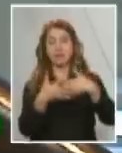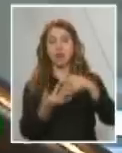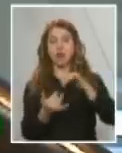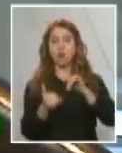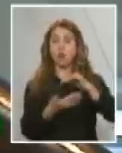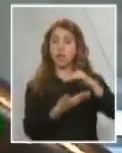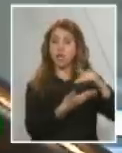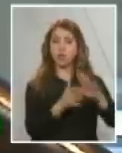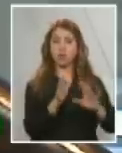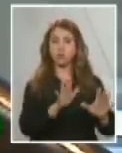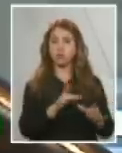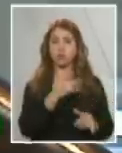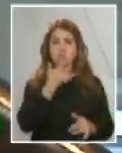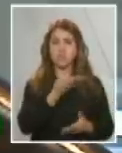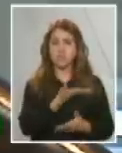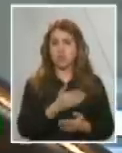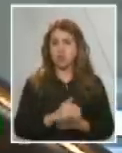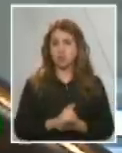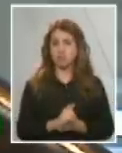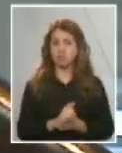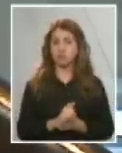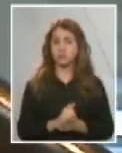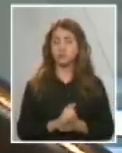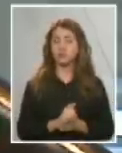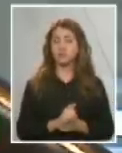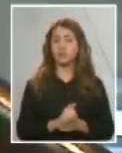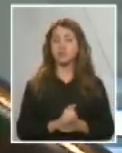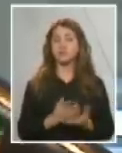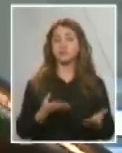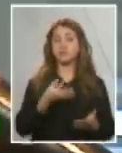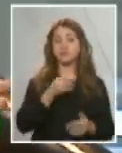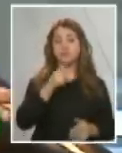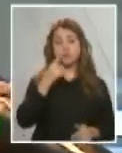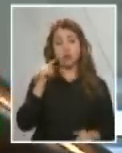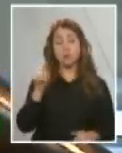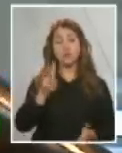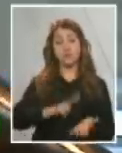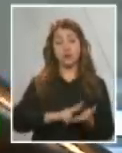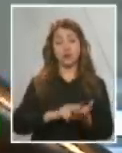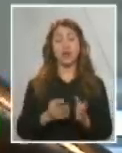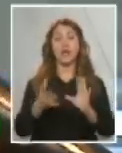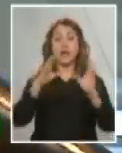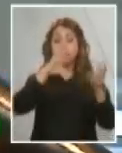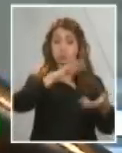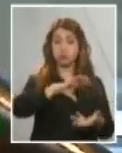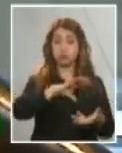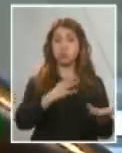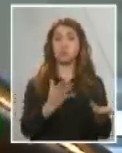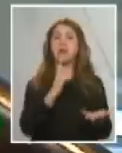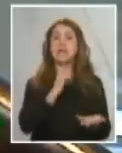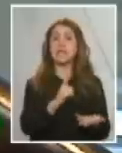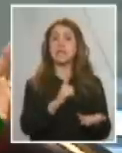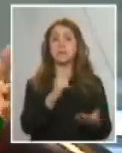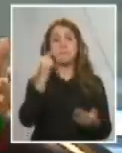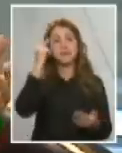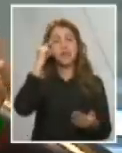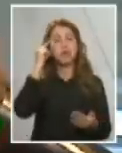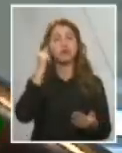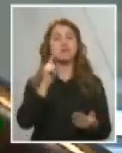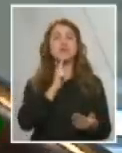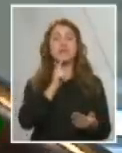con cosas muy sencillas. Y como dice Pablo, es verdad, el mundo está hecho por, está